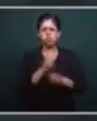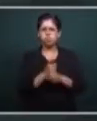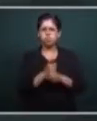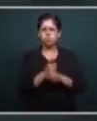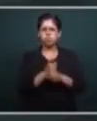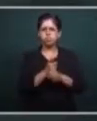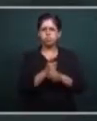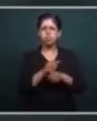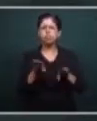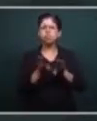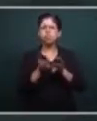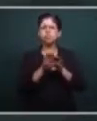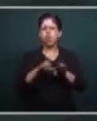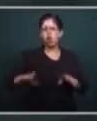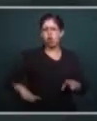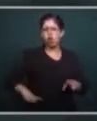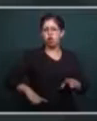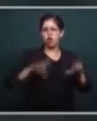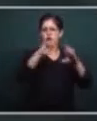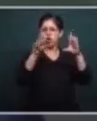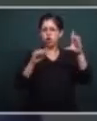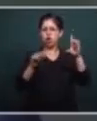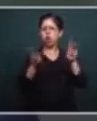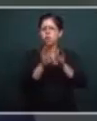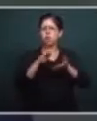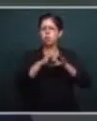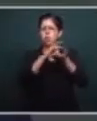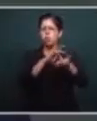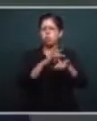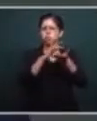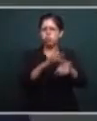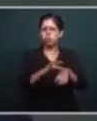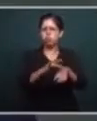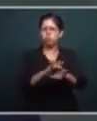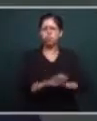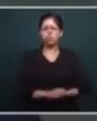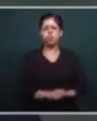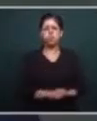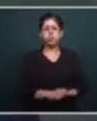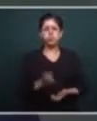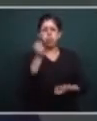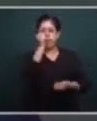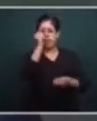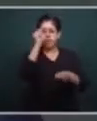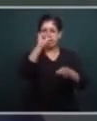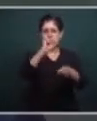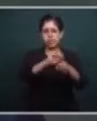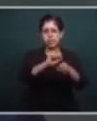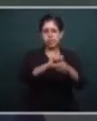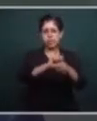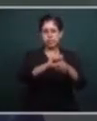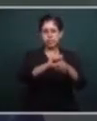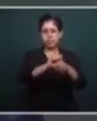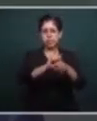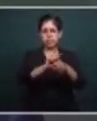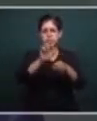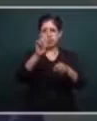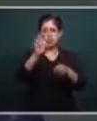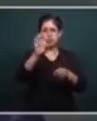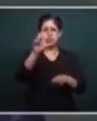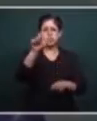de nuestro gobierno al respecto, lo hizo el secretario de Relaciones